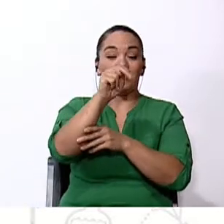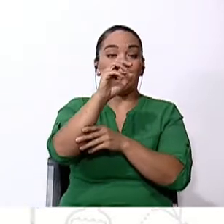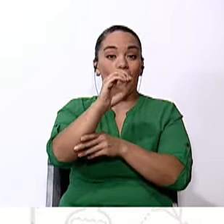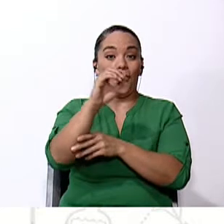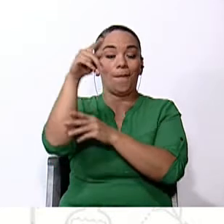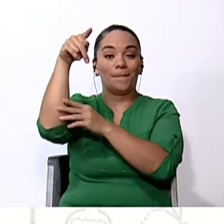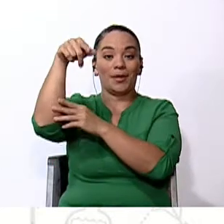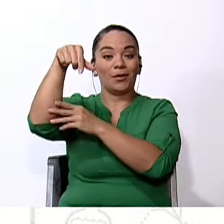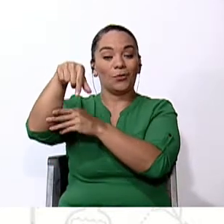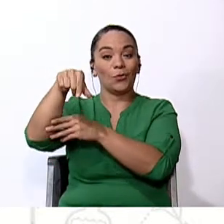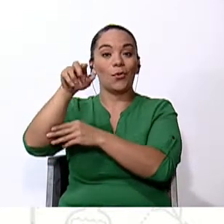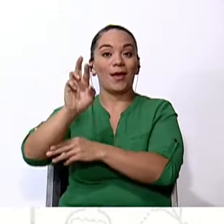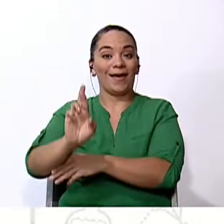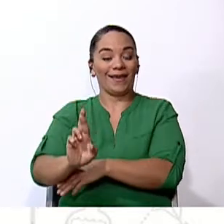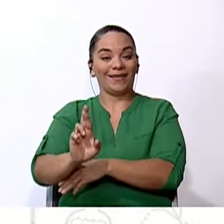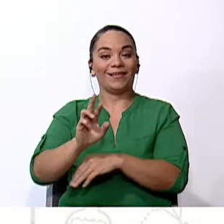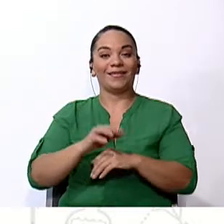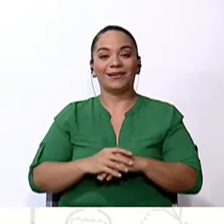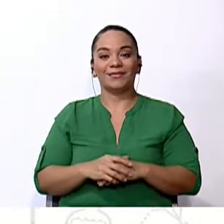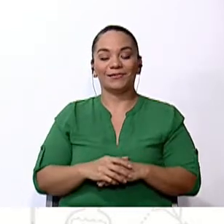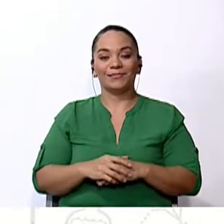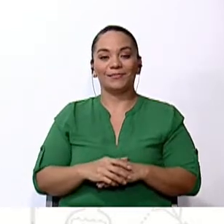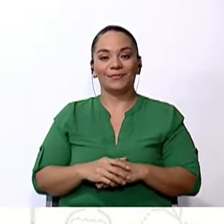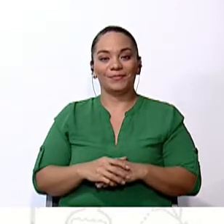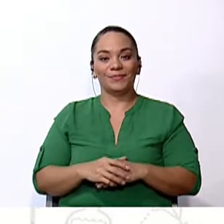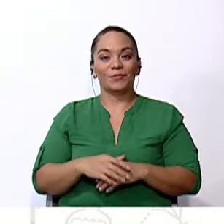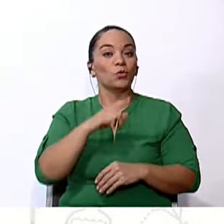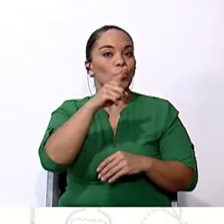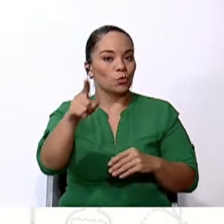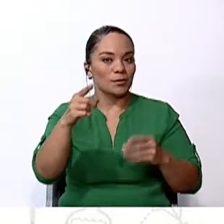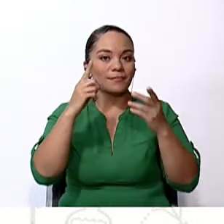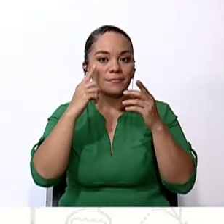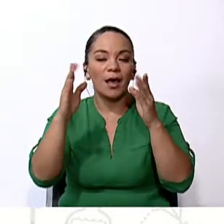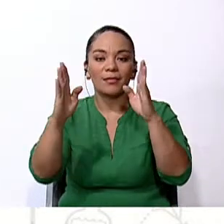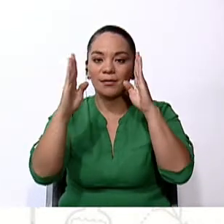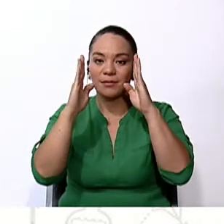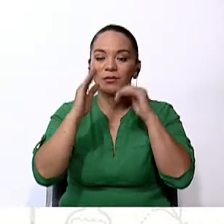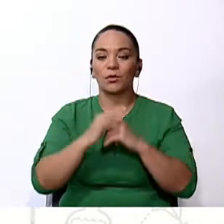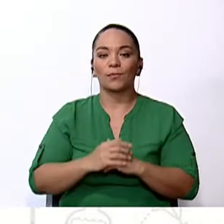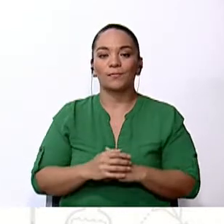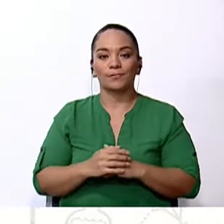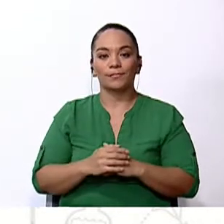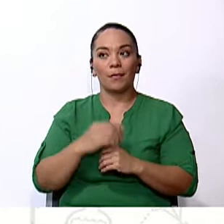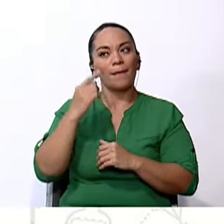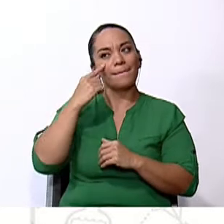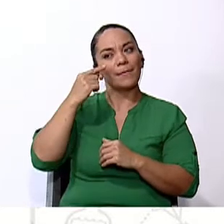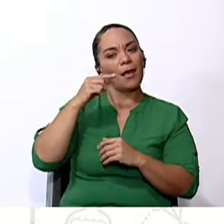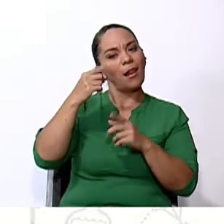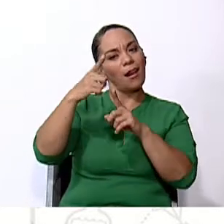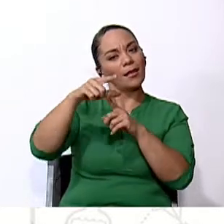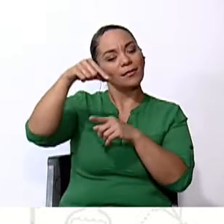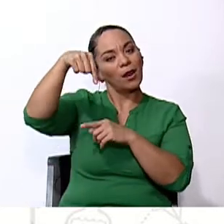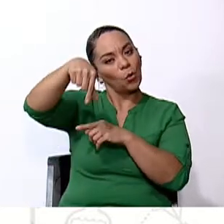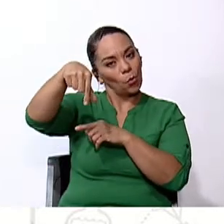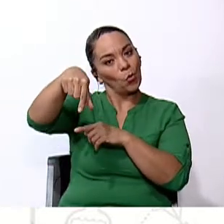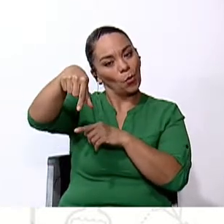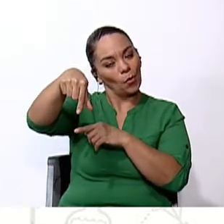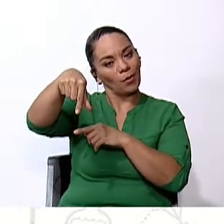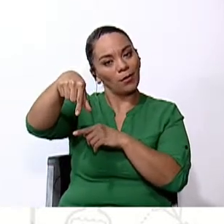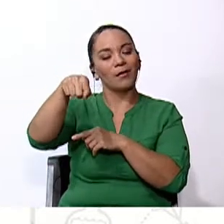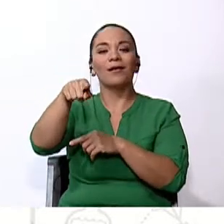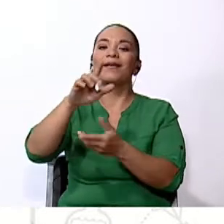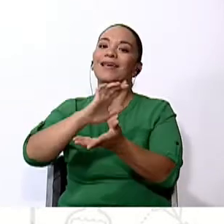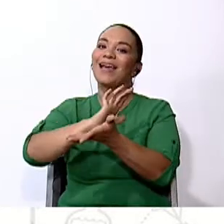de ratón. Prestemos muchísima atención a la Q. ¡De queso!